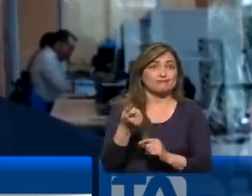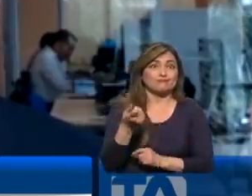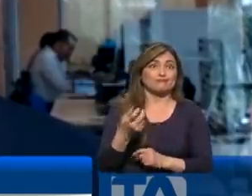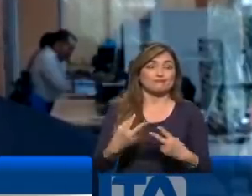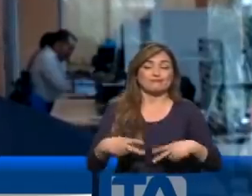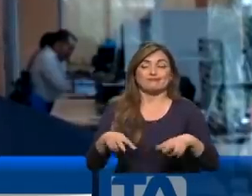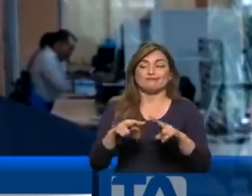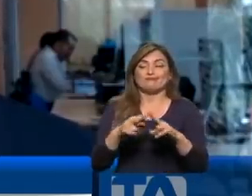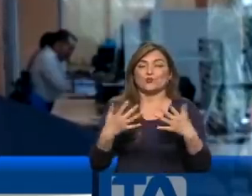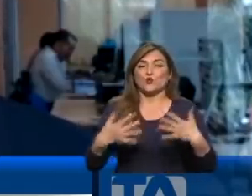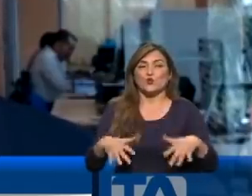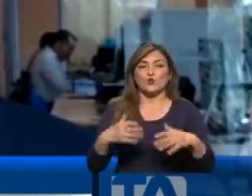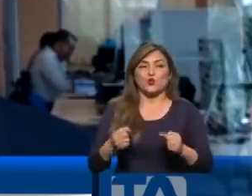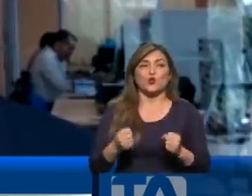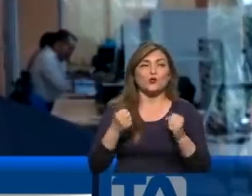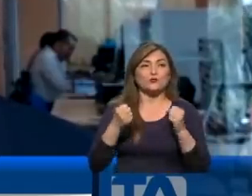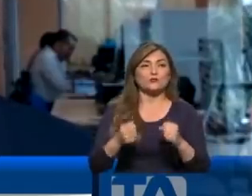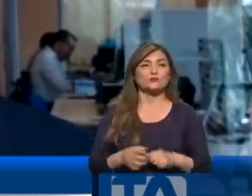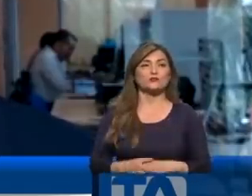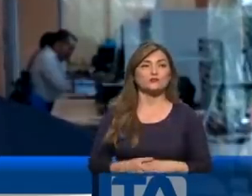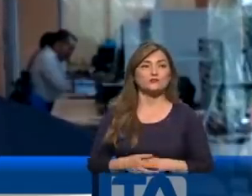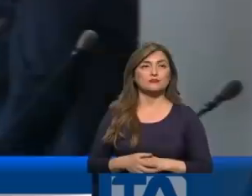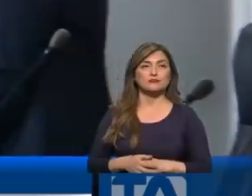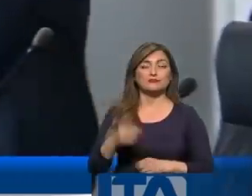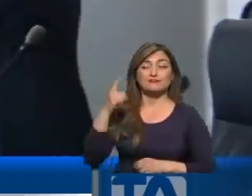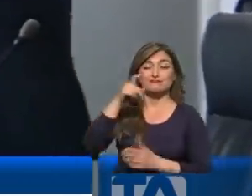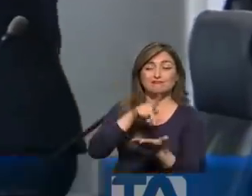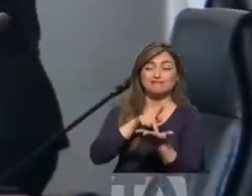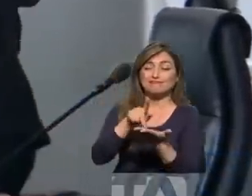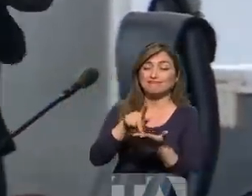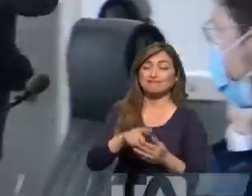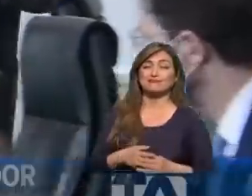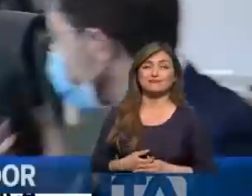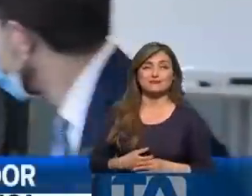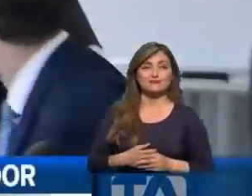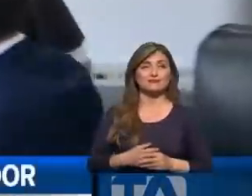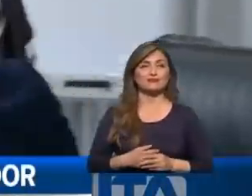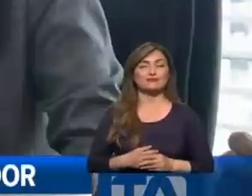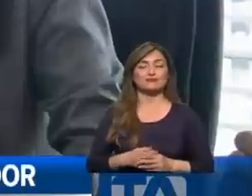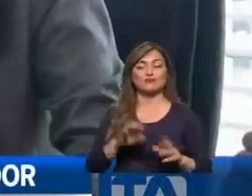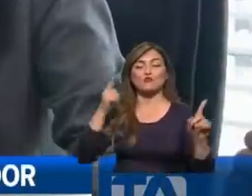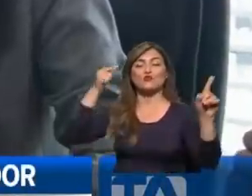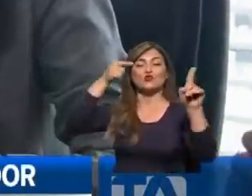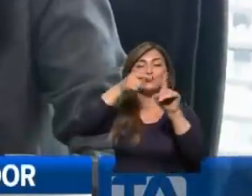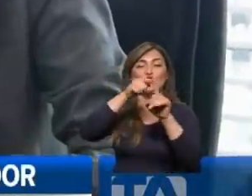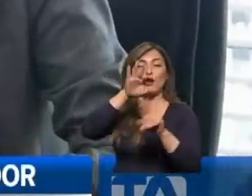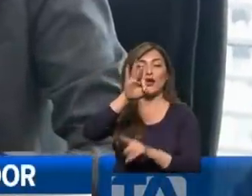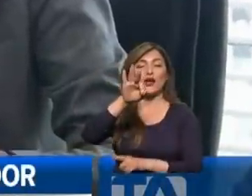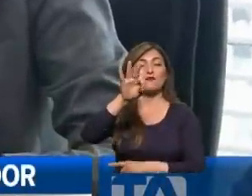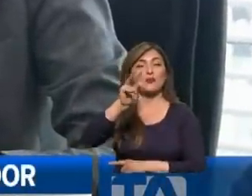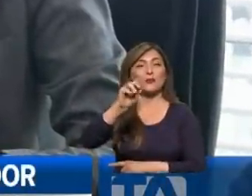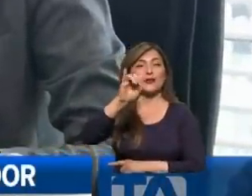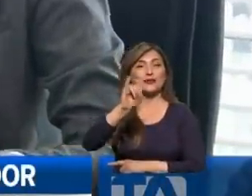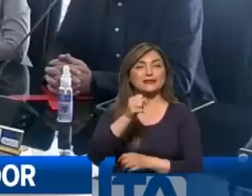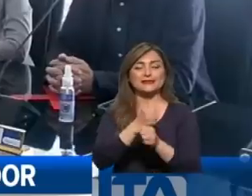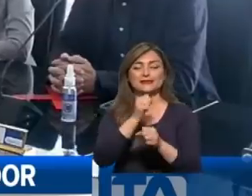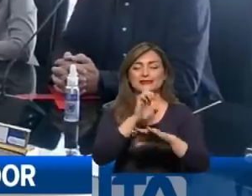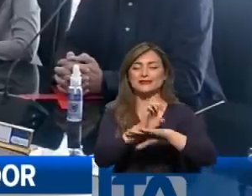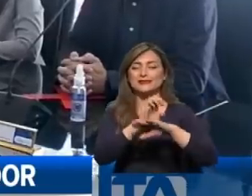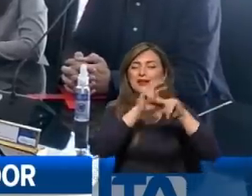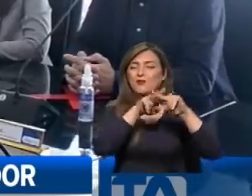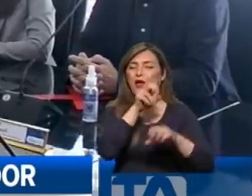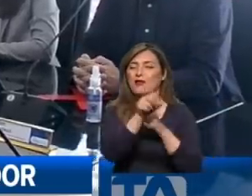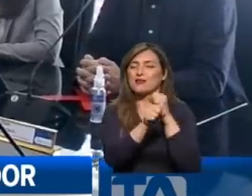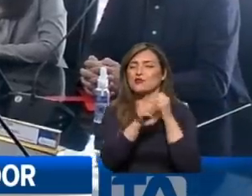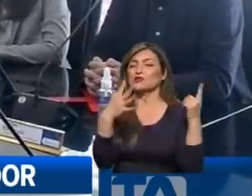monto importante que es difícil de cubrir. Al mismo tiempo, una misión del FMI trabaja en Ecuador para la revisión anual de la